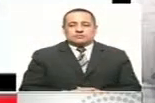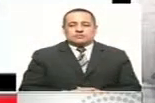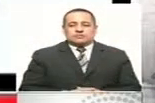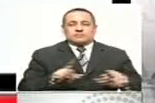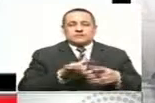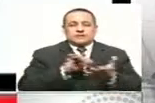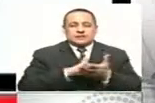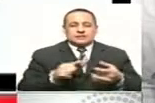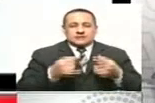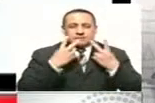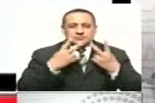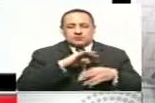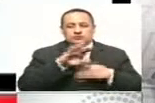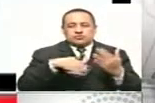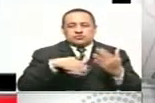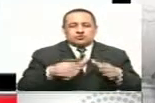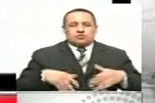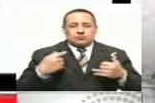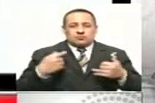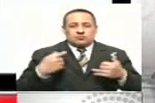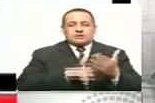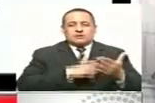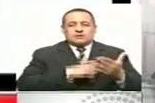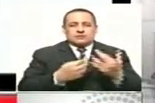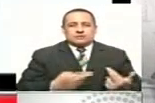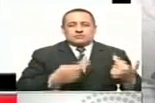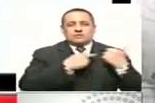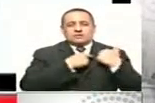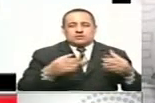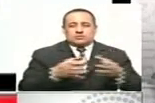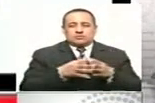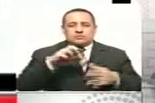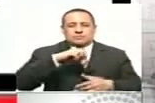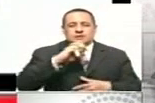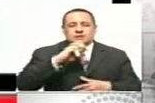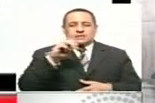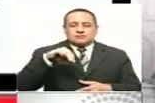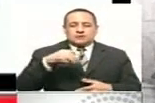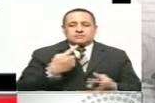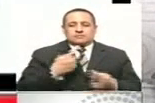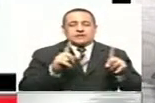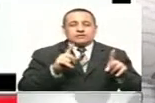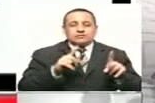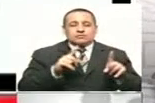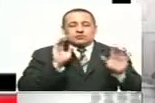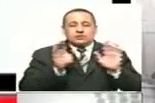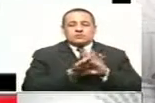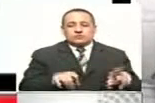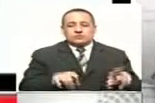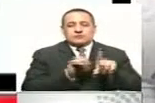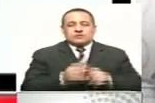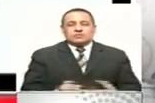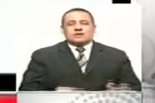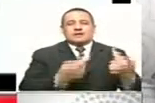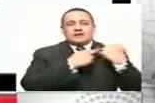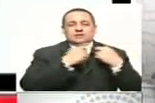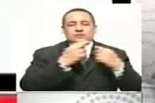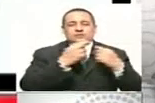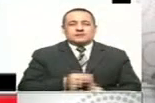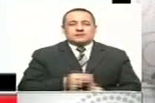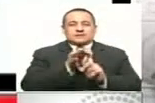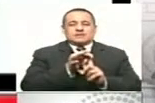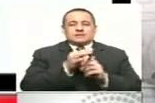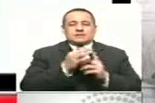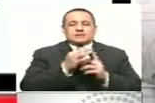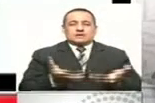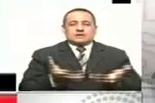29.625. Si bien es cierto, esto no se vincula directamente con las competencias del sector PCM, pero es un encargo especial que